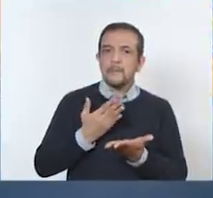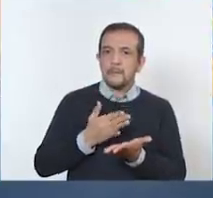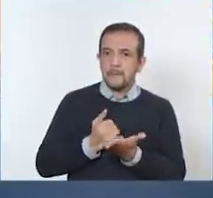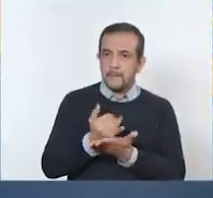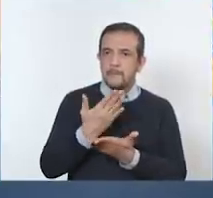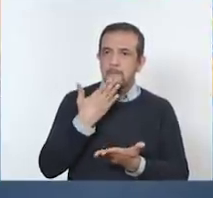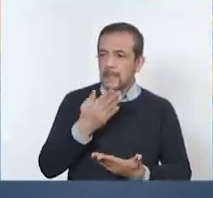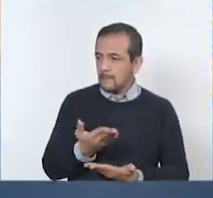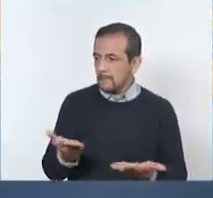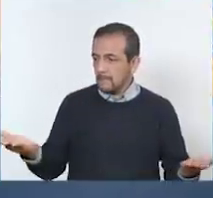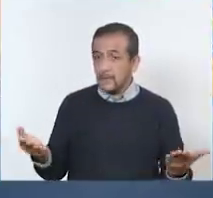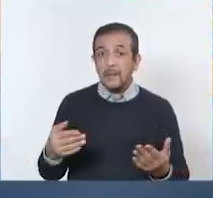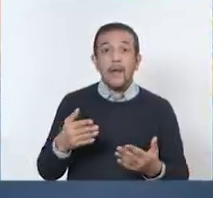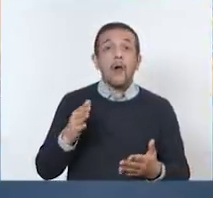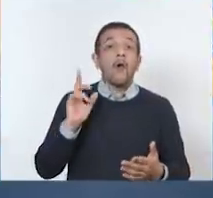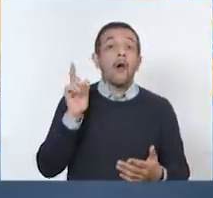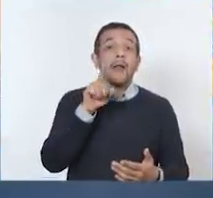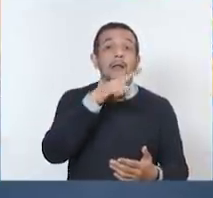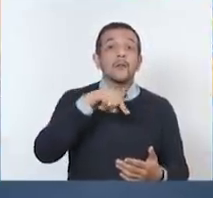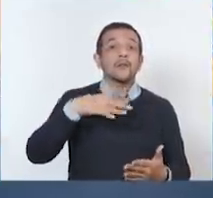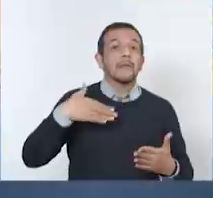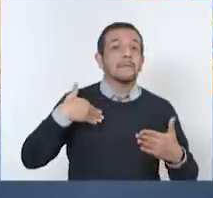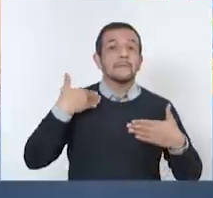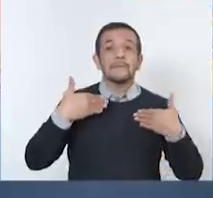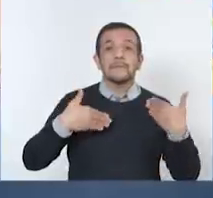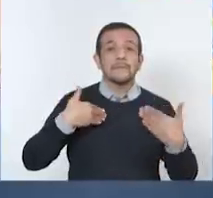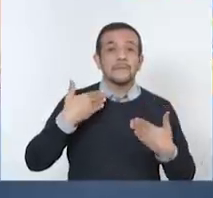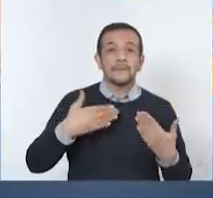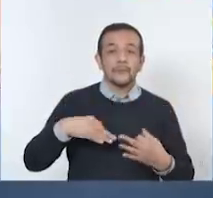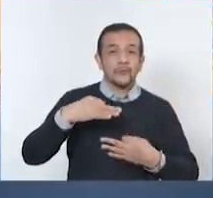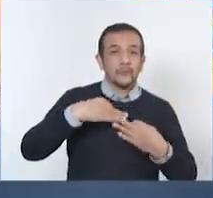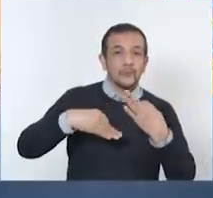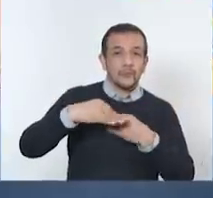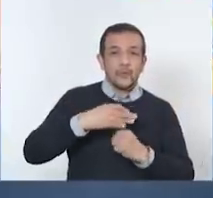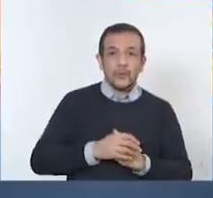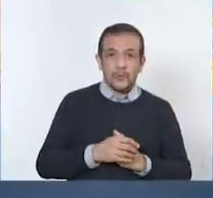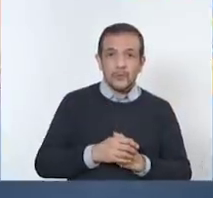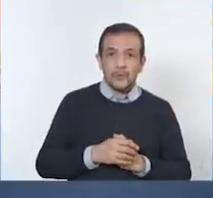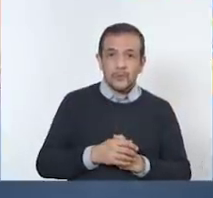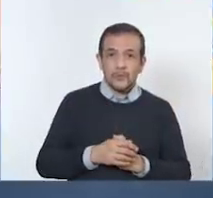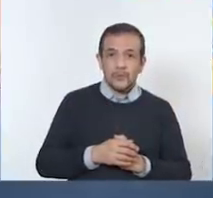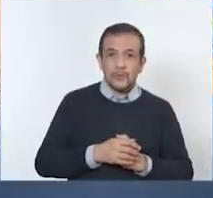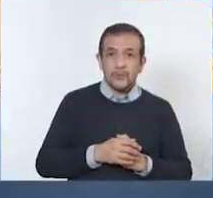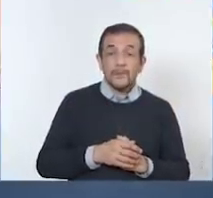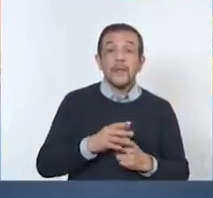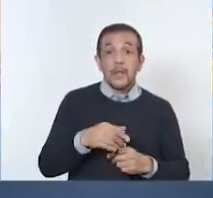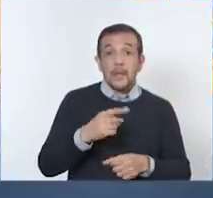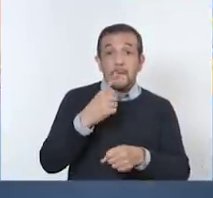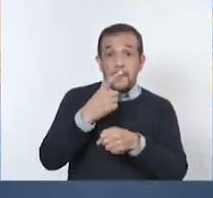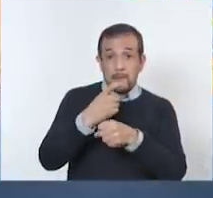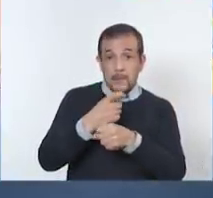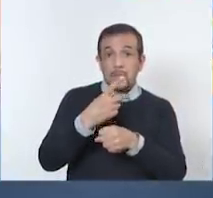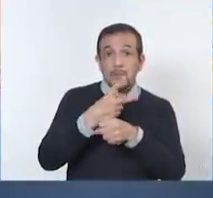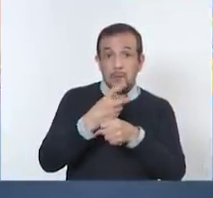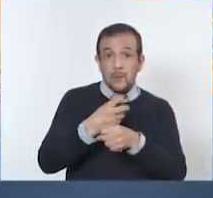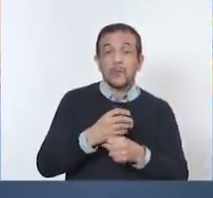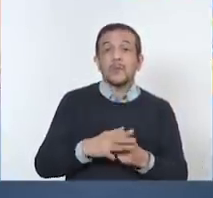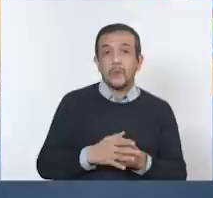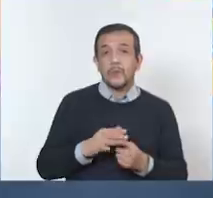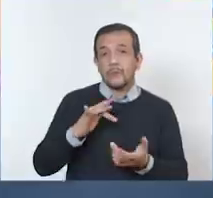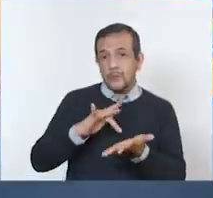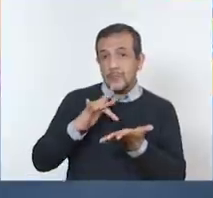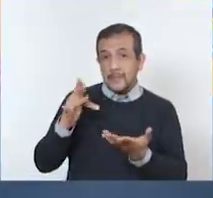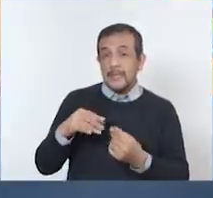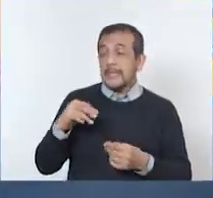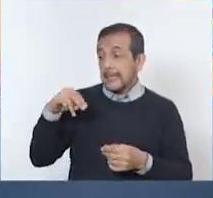hayan disfrutado tanto como nosotros. Agradecemos a las niñas, a los niños, las maestras y los maestros de primero y segundo grado y